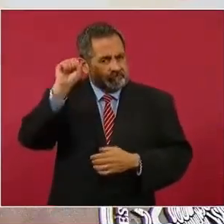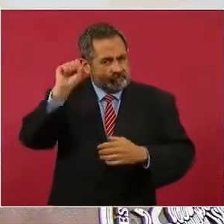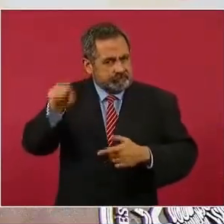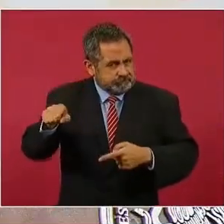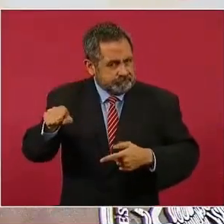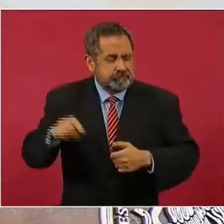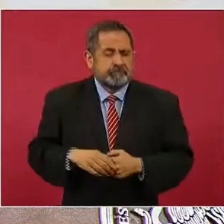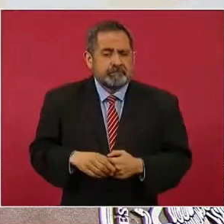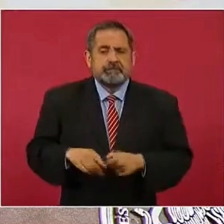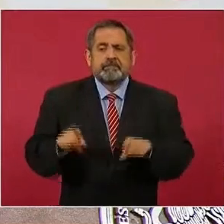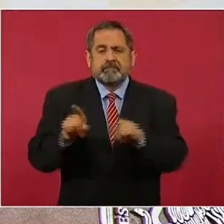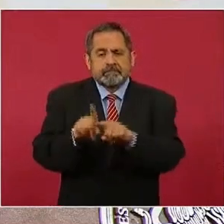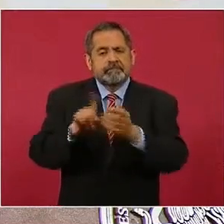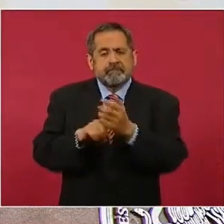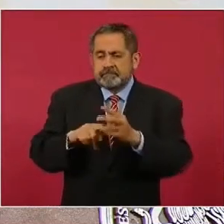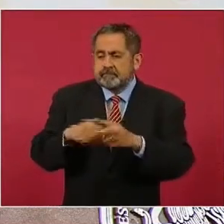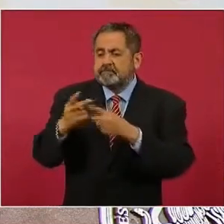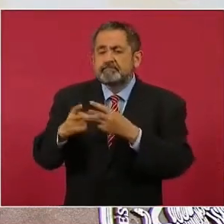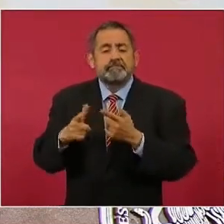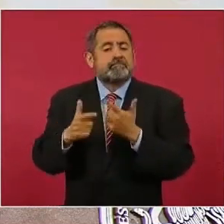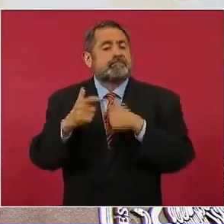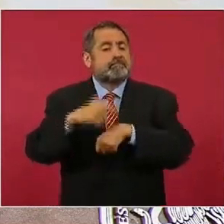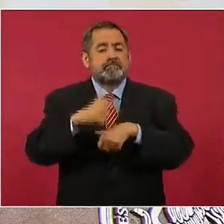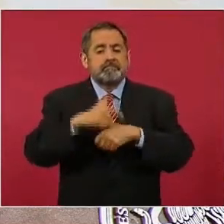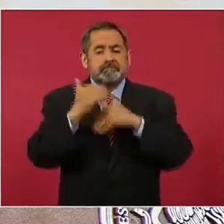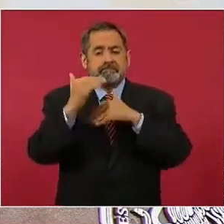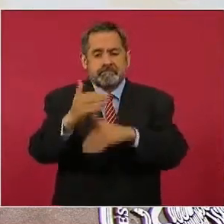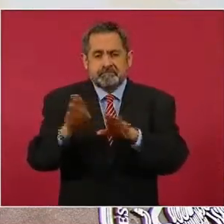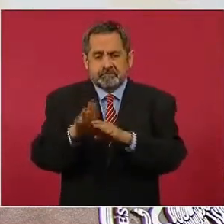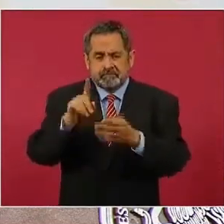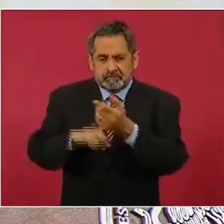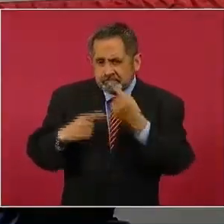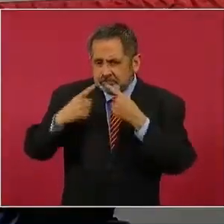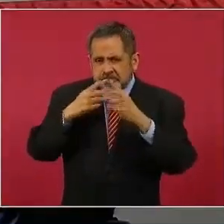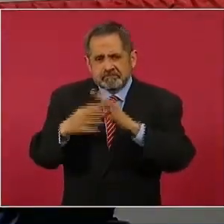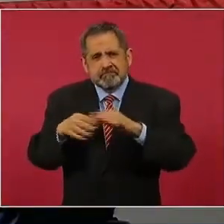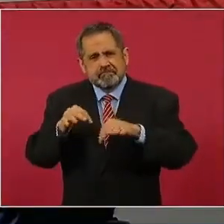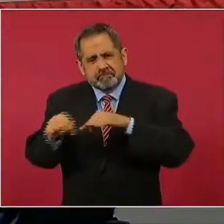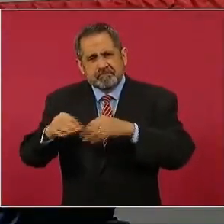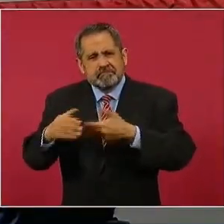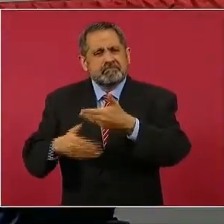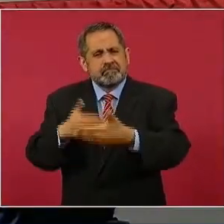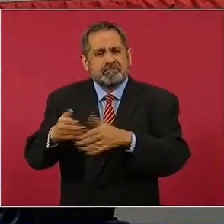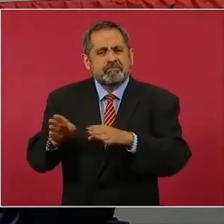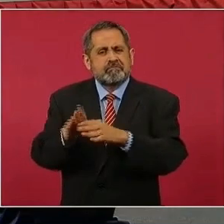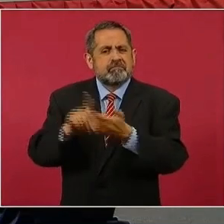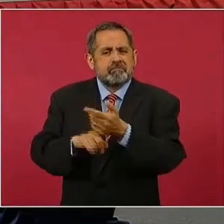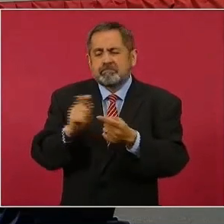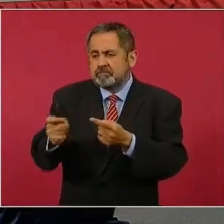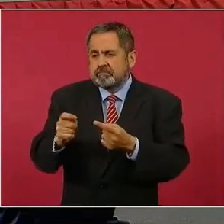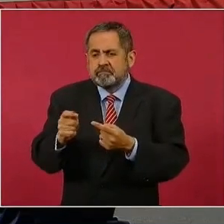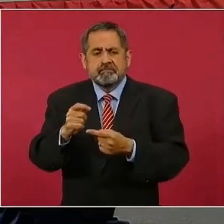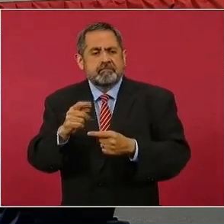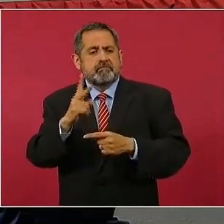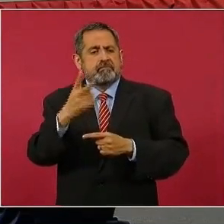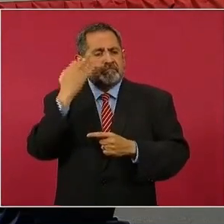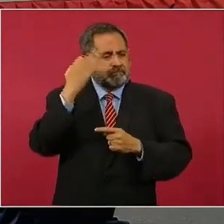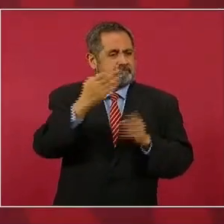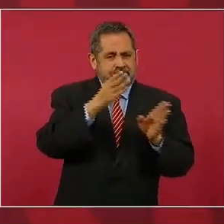Asimismo, se limitará los periodos en que los dirigentes sindicales estarán en funciones, limitándolos en 2 periodos.